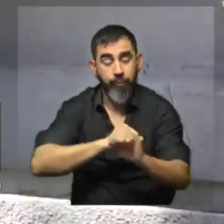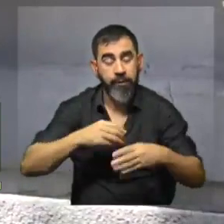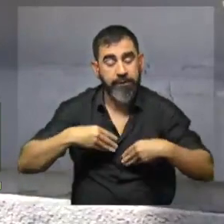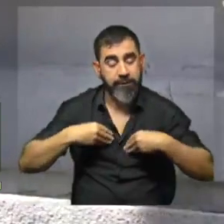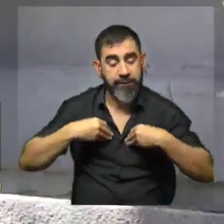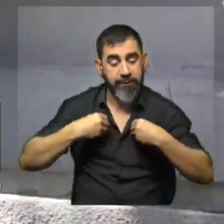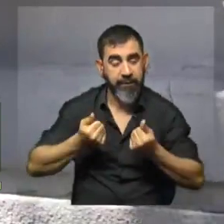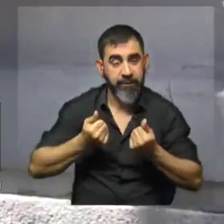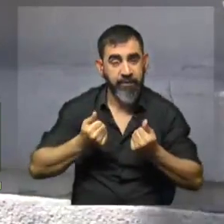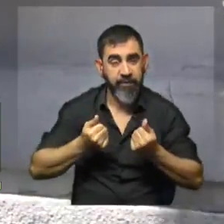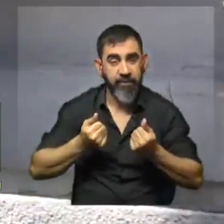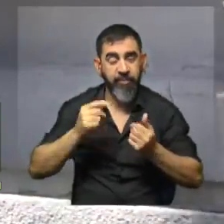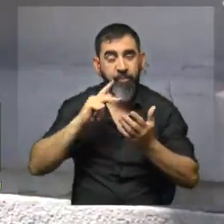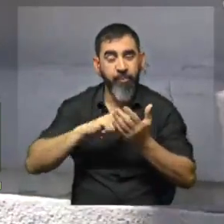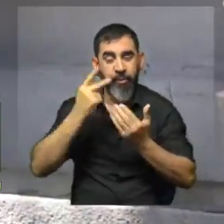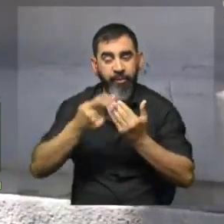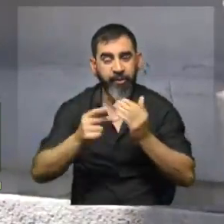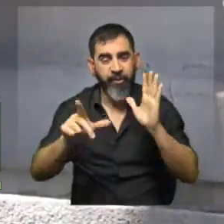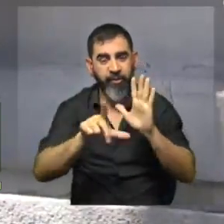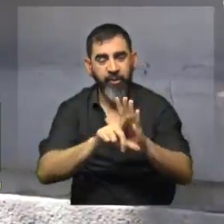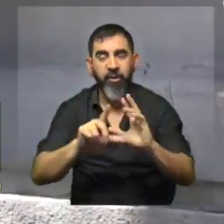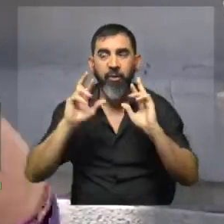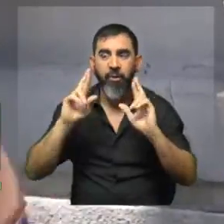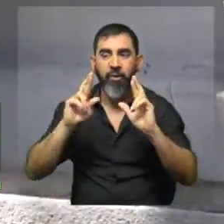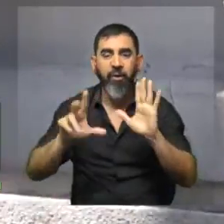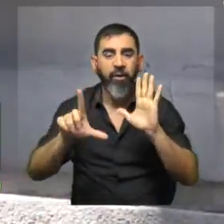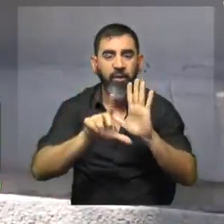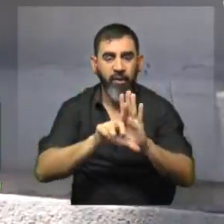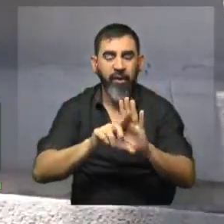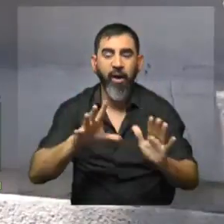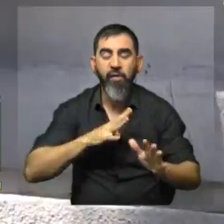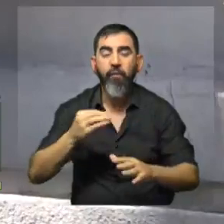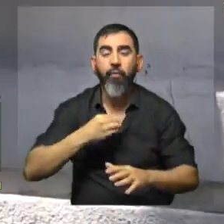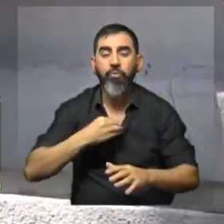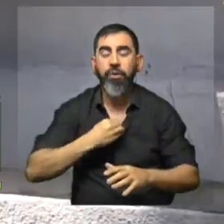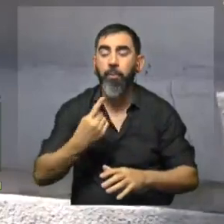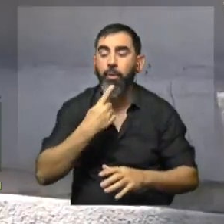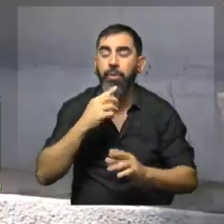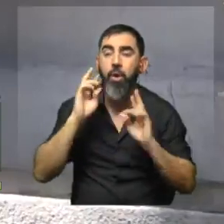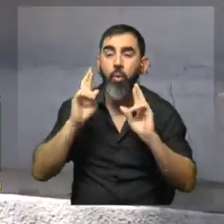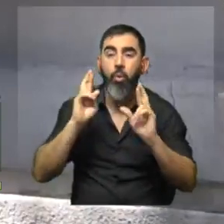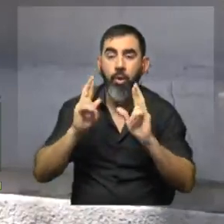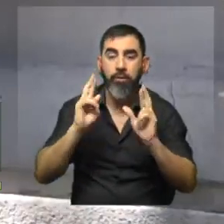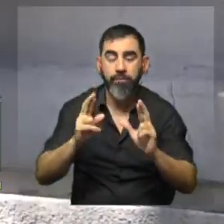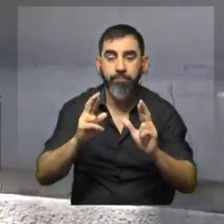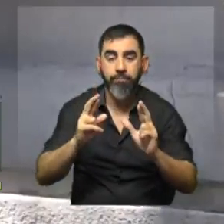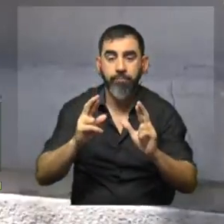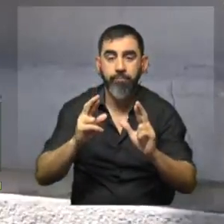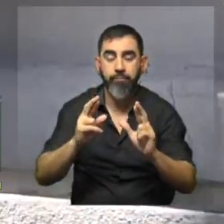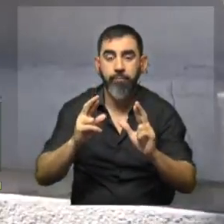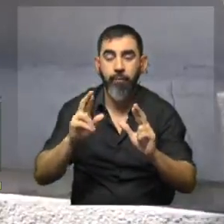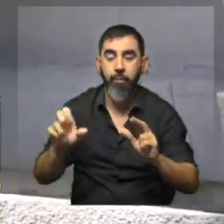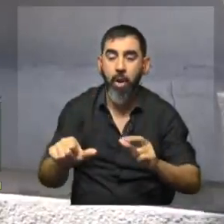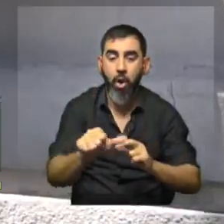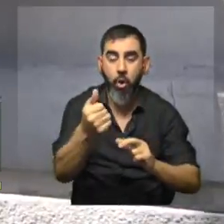sensibilizar, levantemos proyectos de ley, que ojalá sea ley y haya voluntad política, como estamos conversando, para que estos lleguen a buen puerto